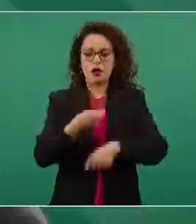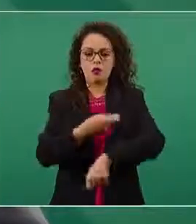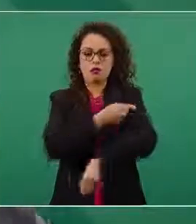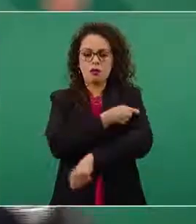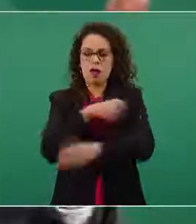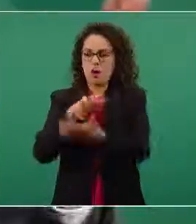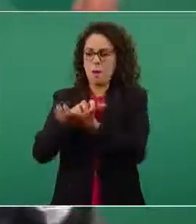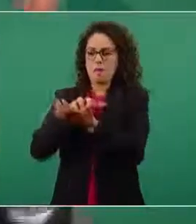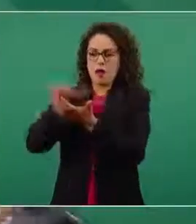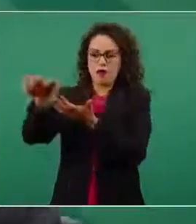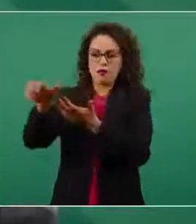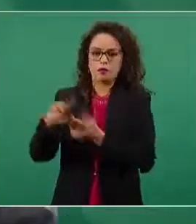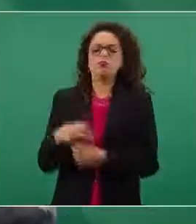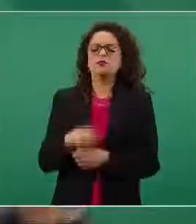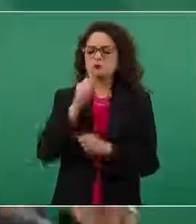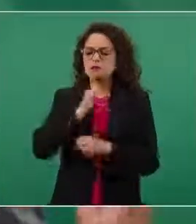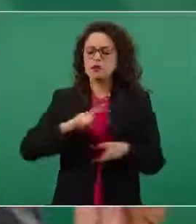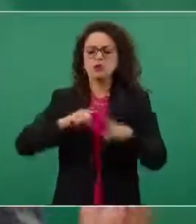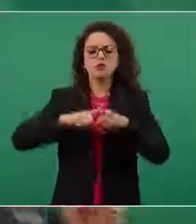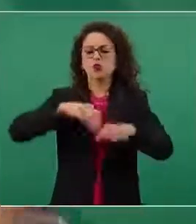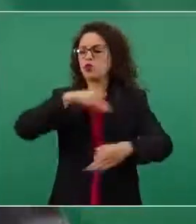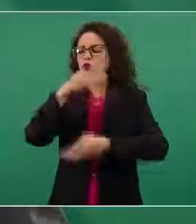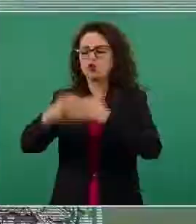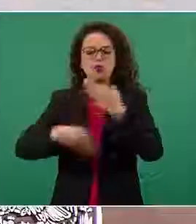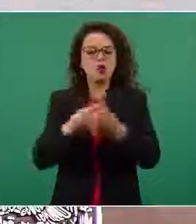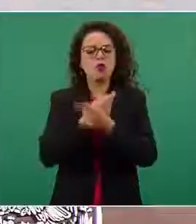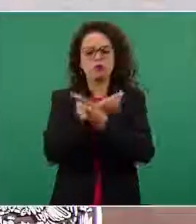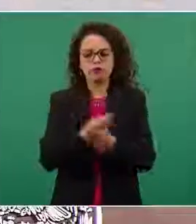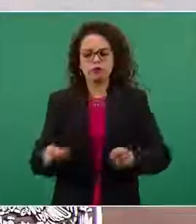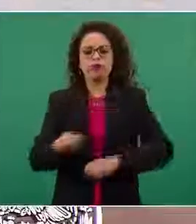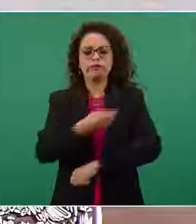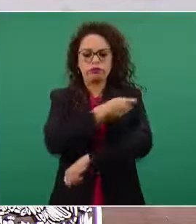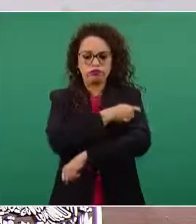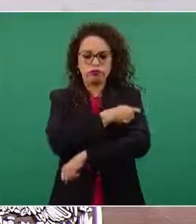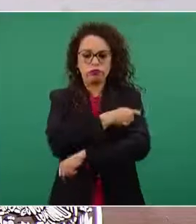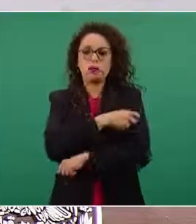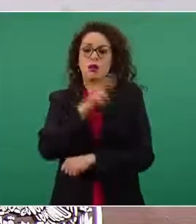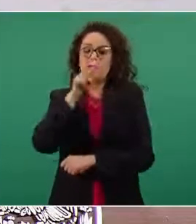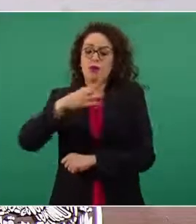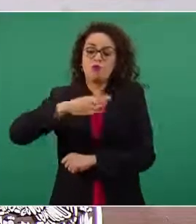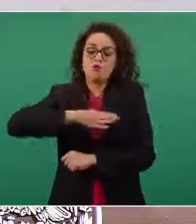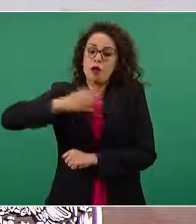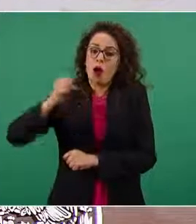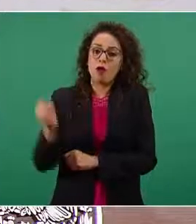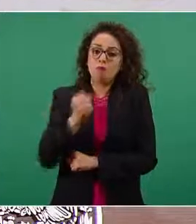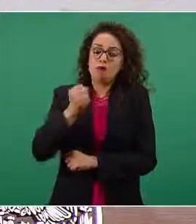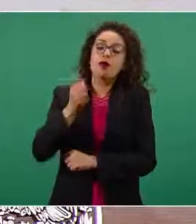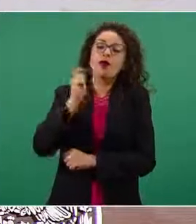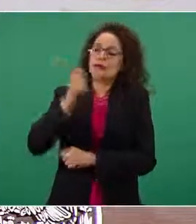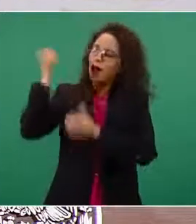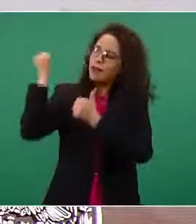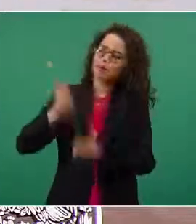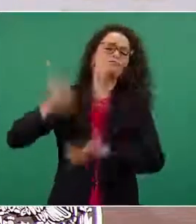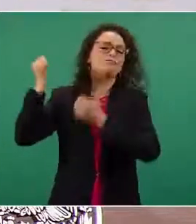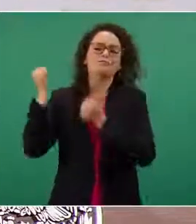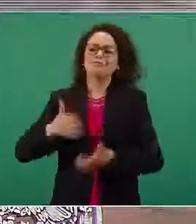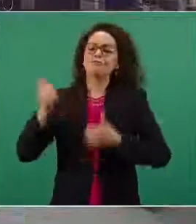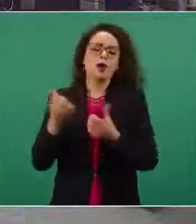también a toda la población. Afortunadamente nos están llegando vacunas, muchas vacunas.